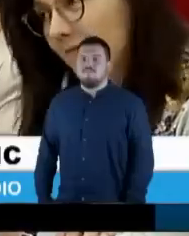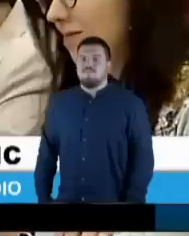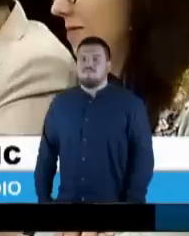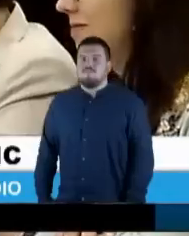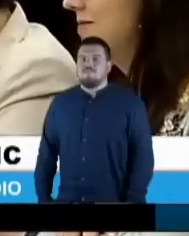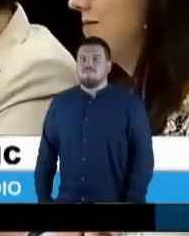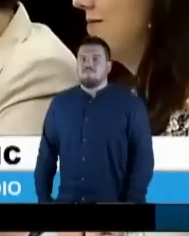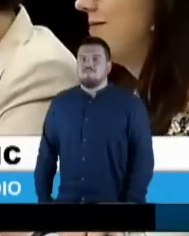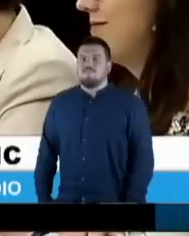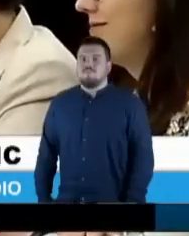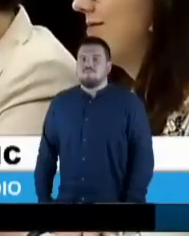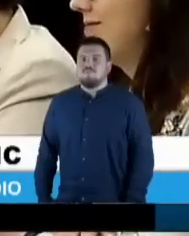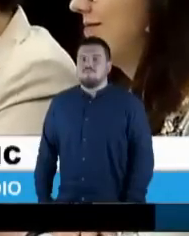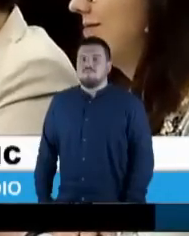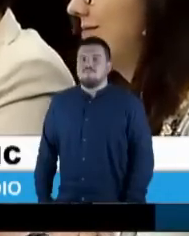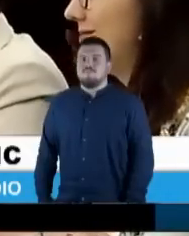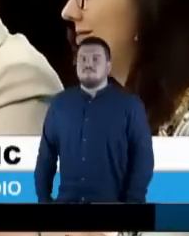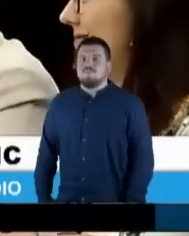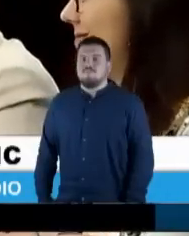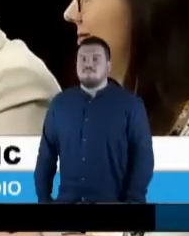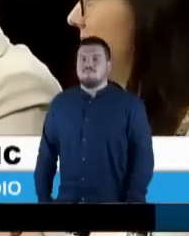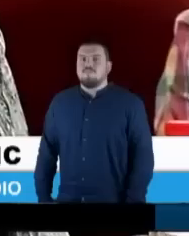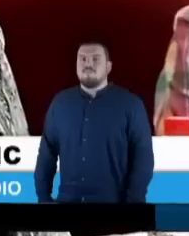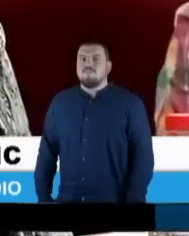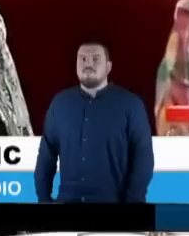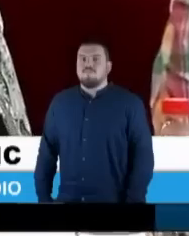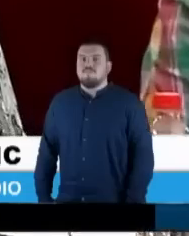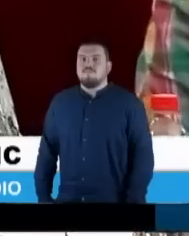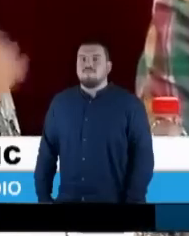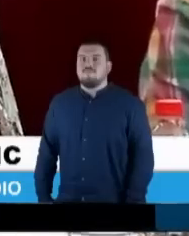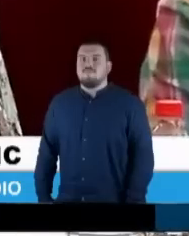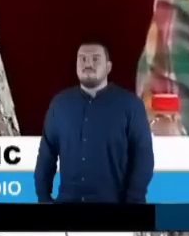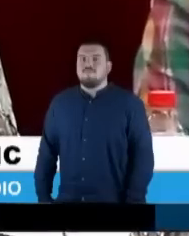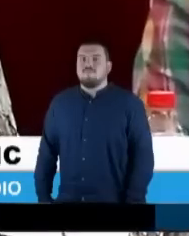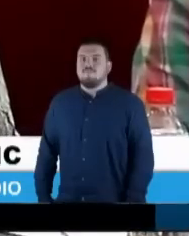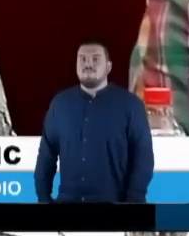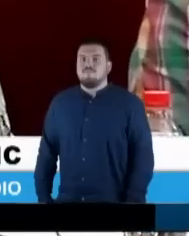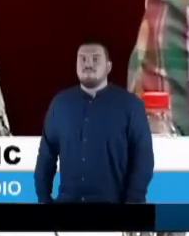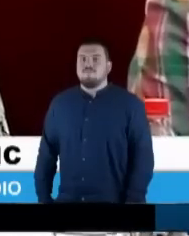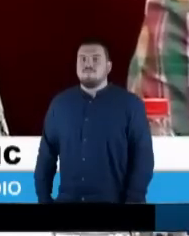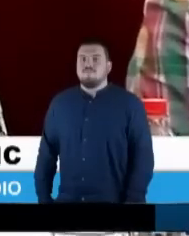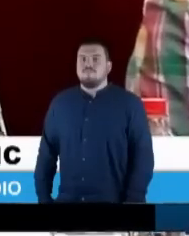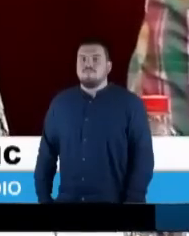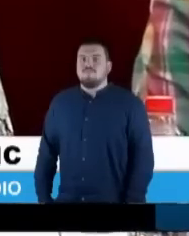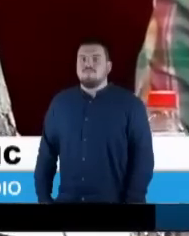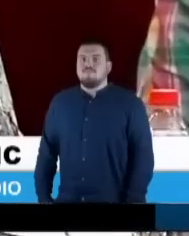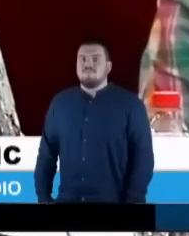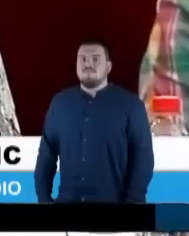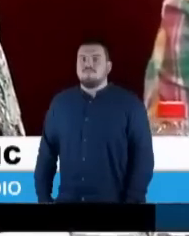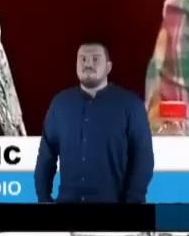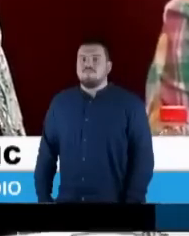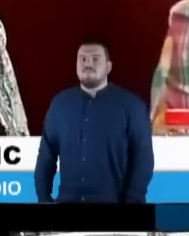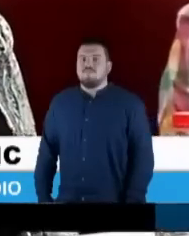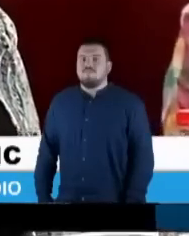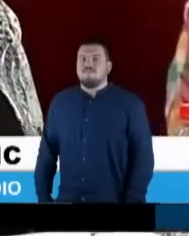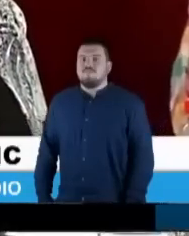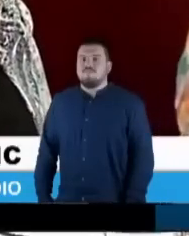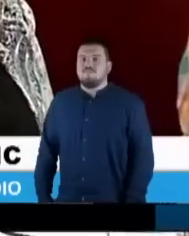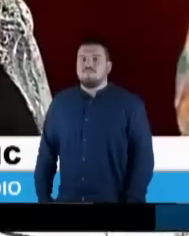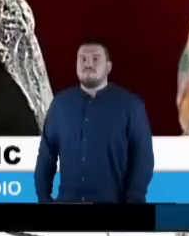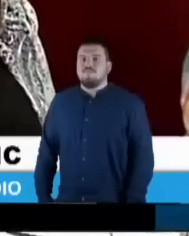débiles. ¿Cuáles son los ministerios que quizás han estado en cuestionamiento constante?